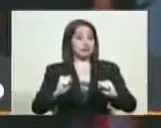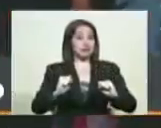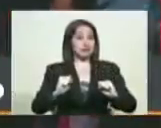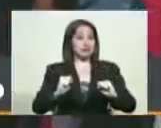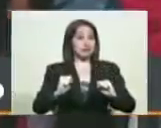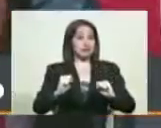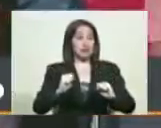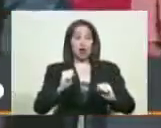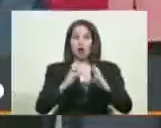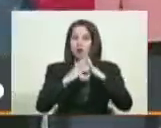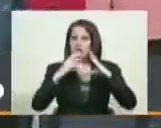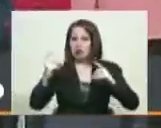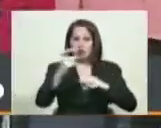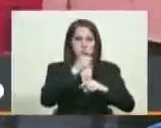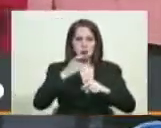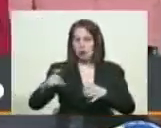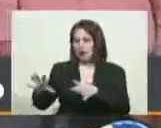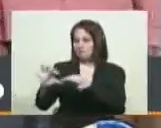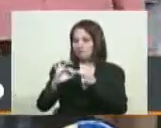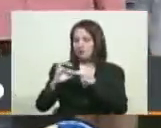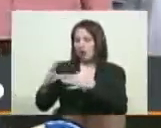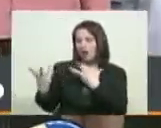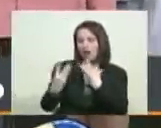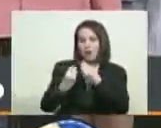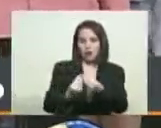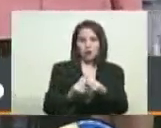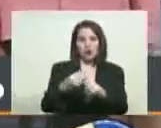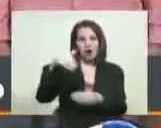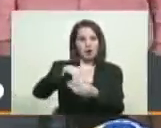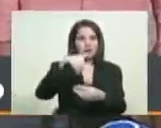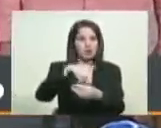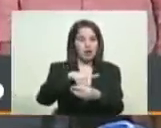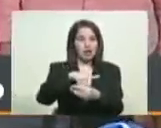Todos tienen que buscar a su 1x10.